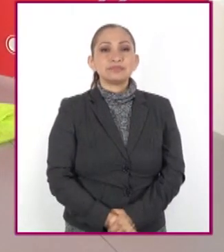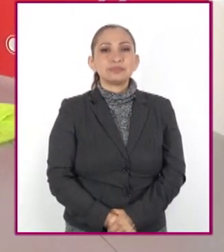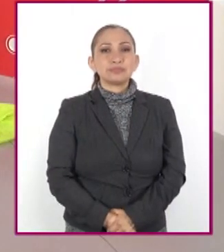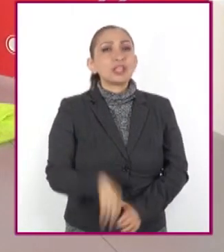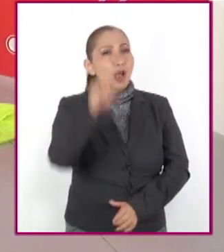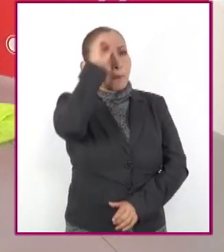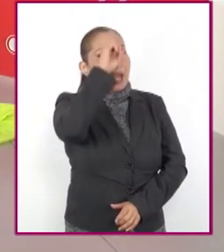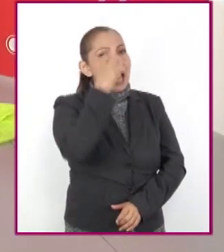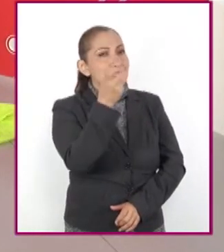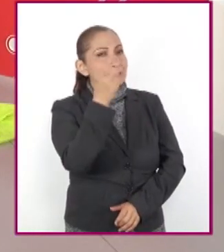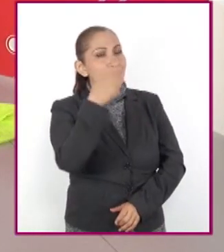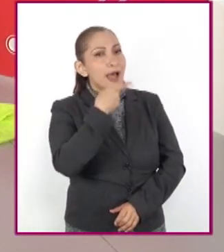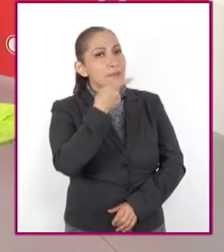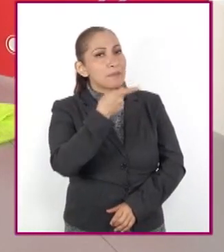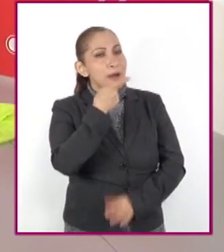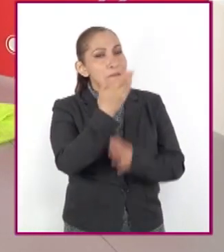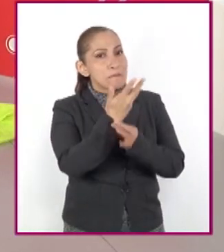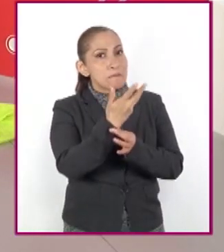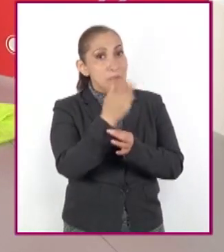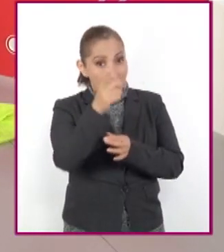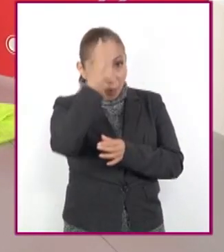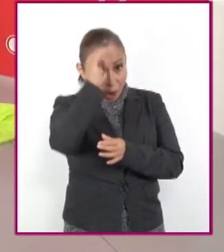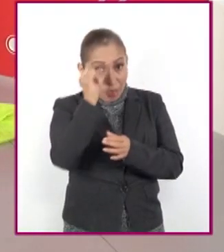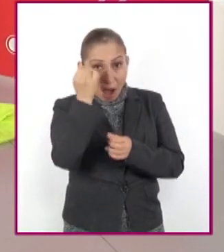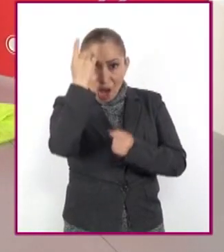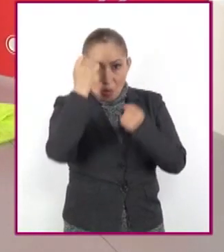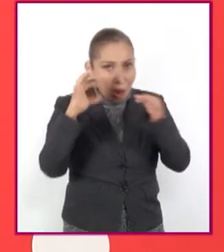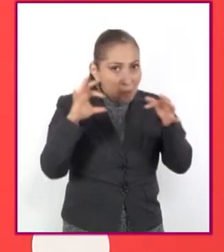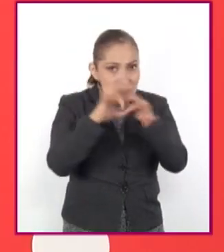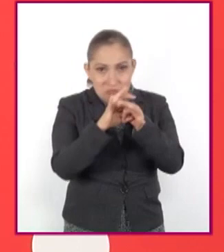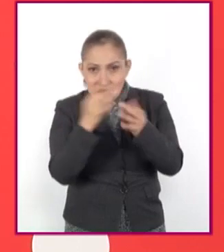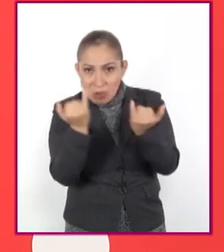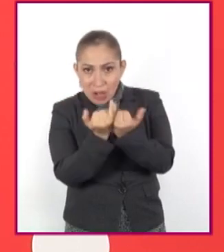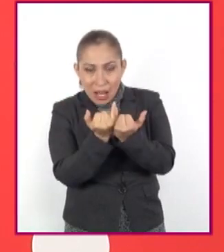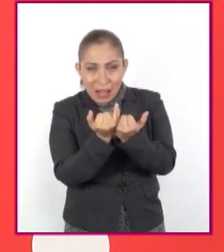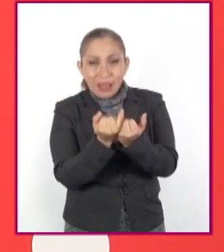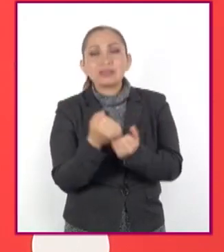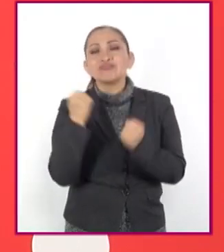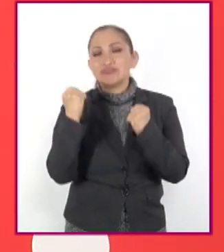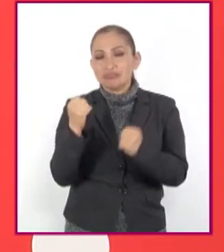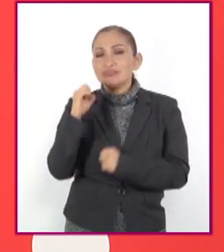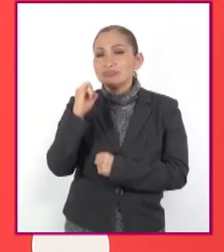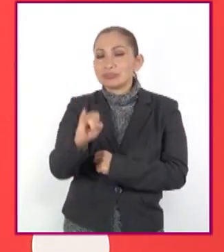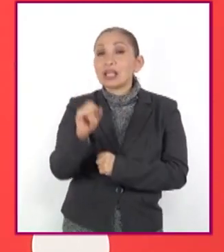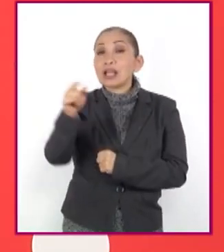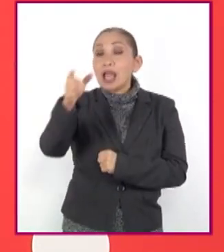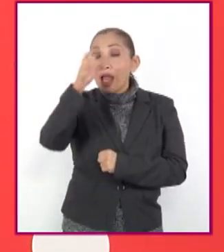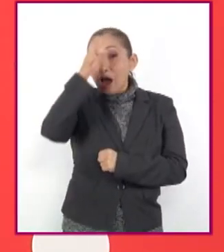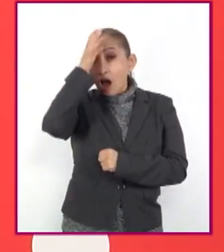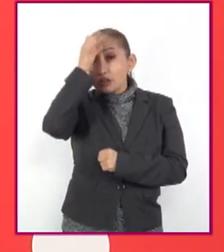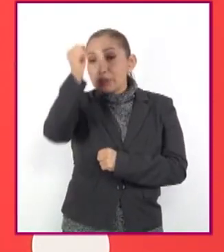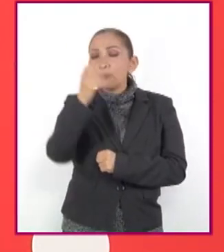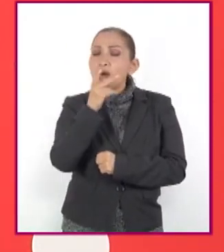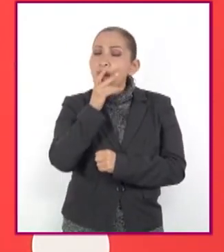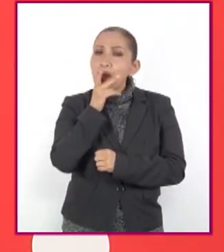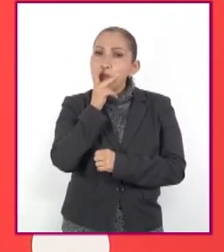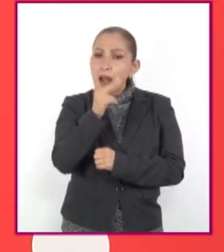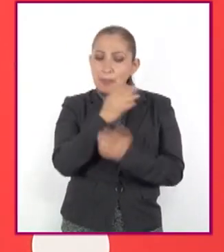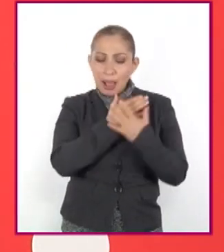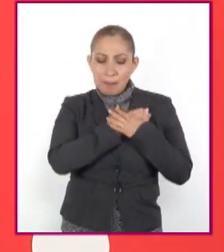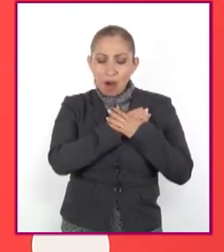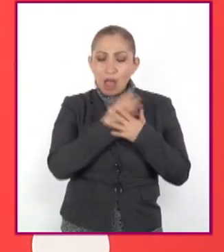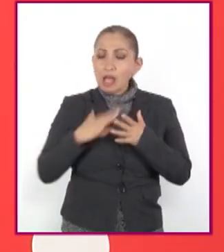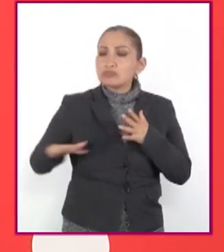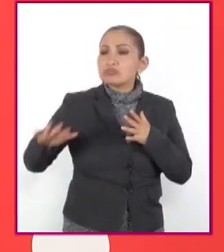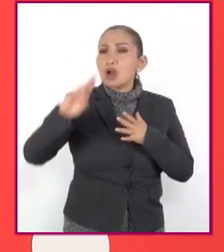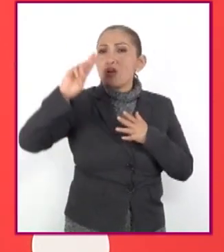les pareció? ¿Coinciden con esas definiciones? Seguramente sí, ya que el concepto del amor es un valor